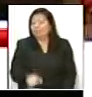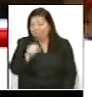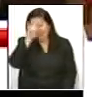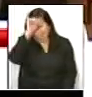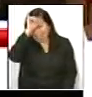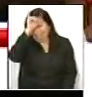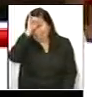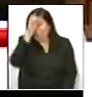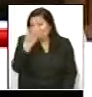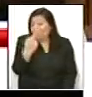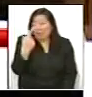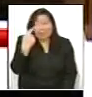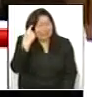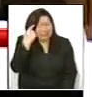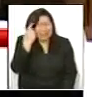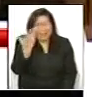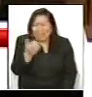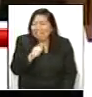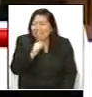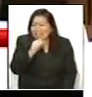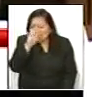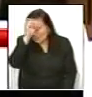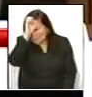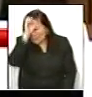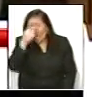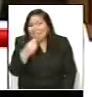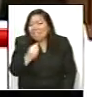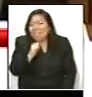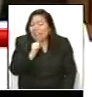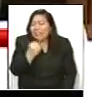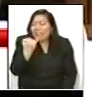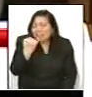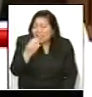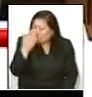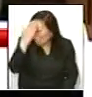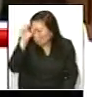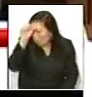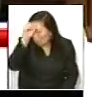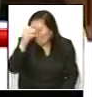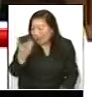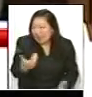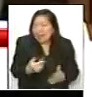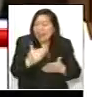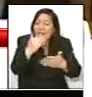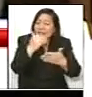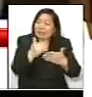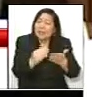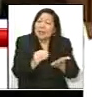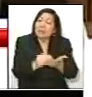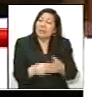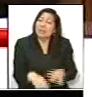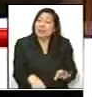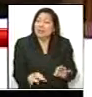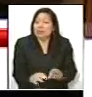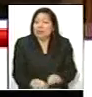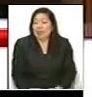ignorantemente, porque están desconociendo por ignorancia, por falta de información, el cronograma que está